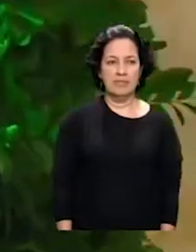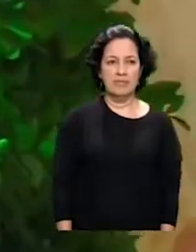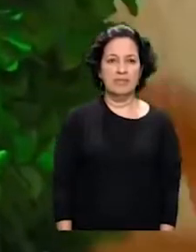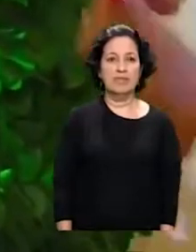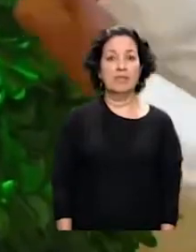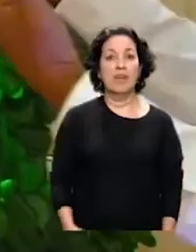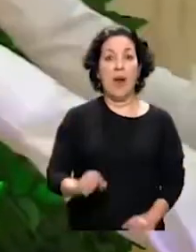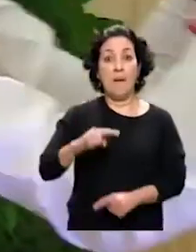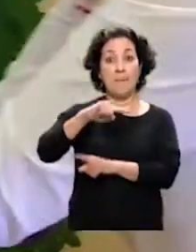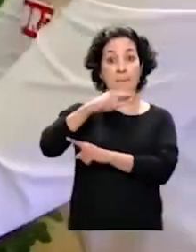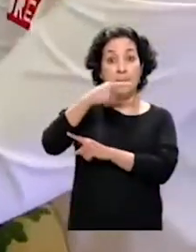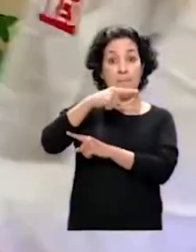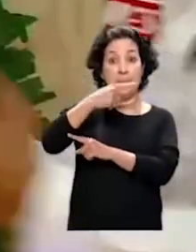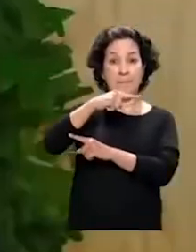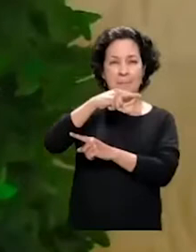Vamos ahora con el